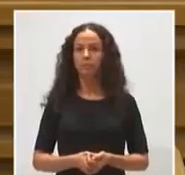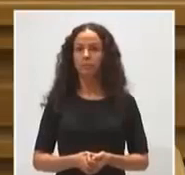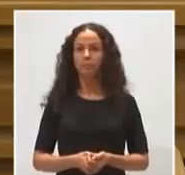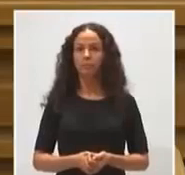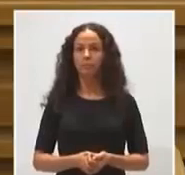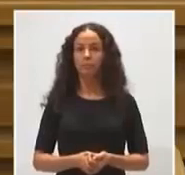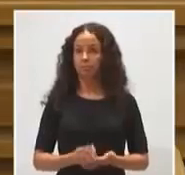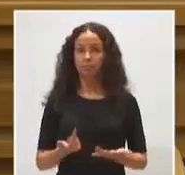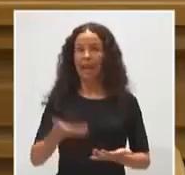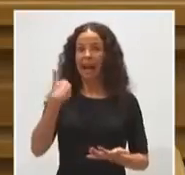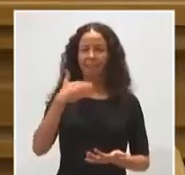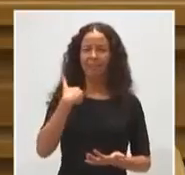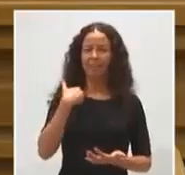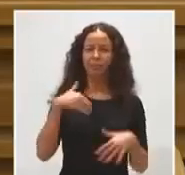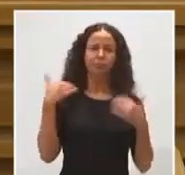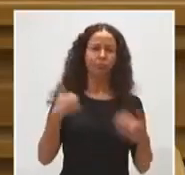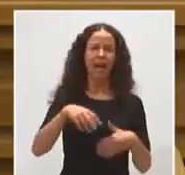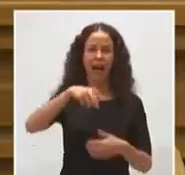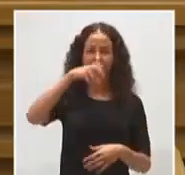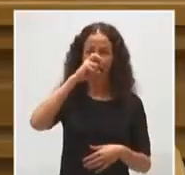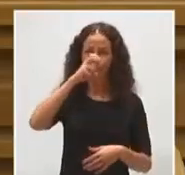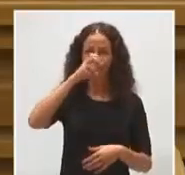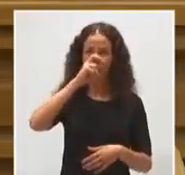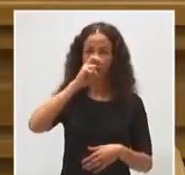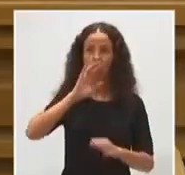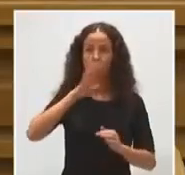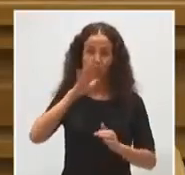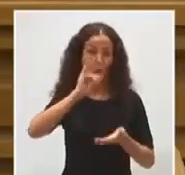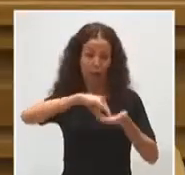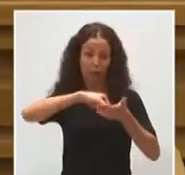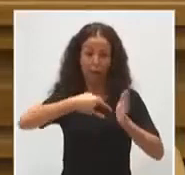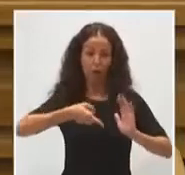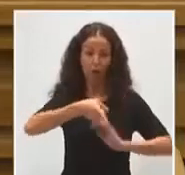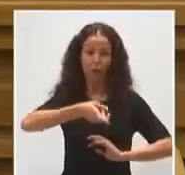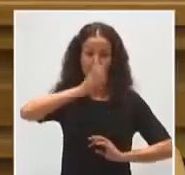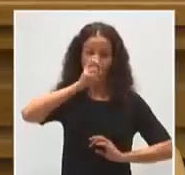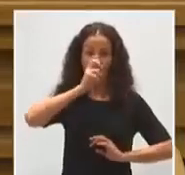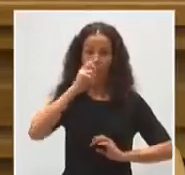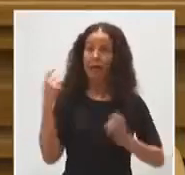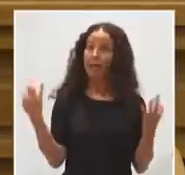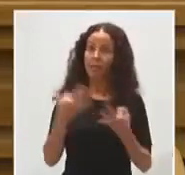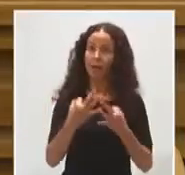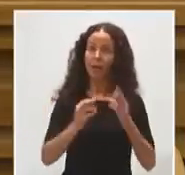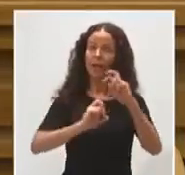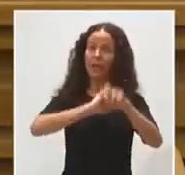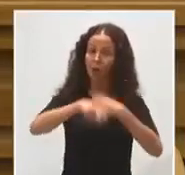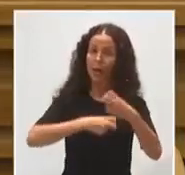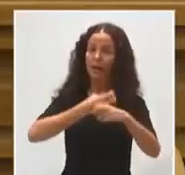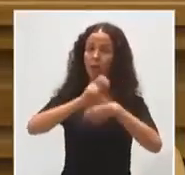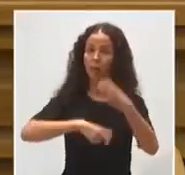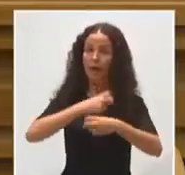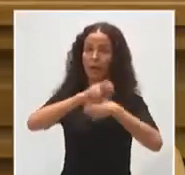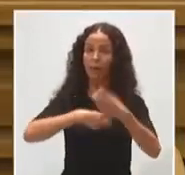diría yo que en el pleistoceno porque la tecnología se queda antigua y hay que renovarla personalmente y si se puede estamos a la cabeza